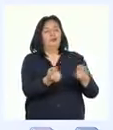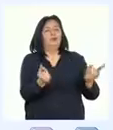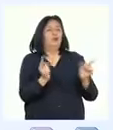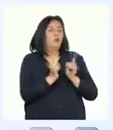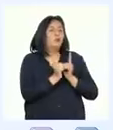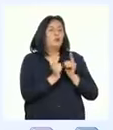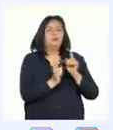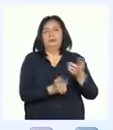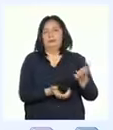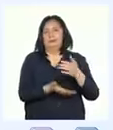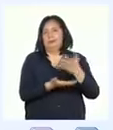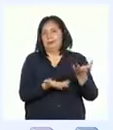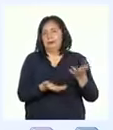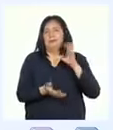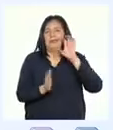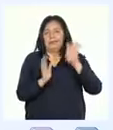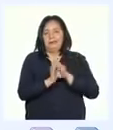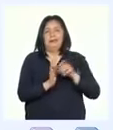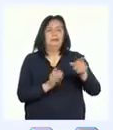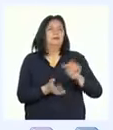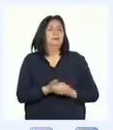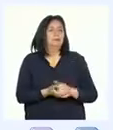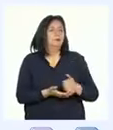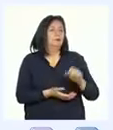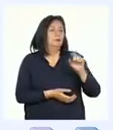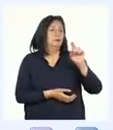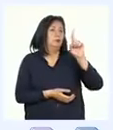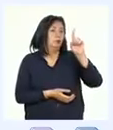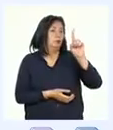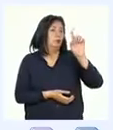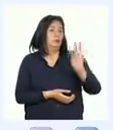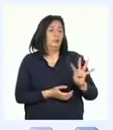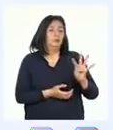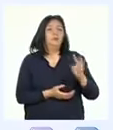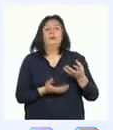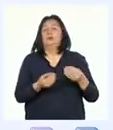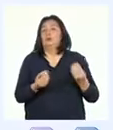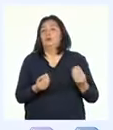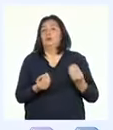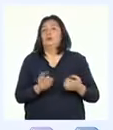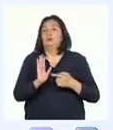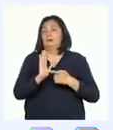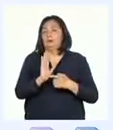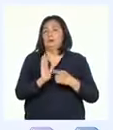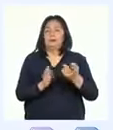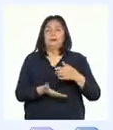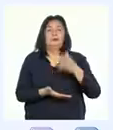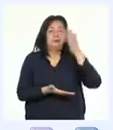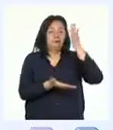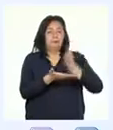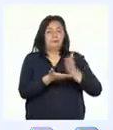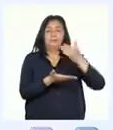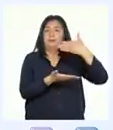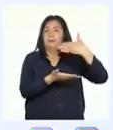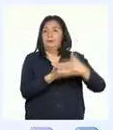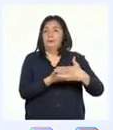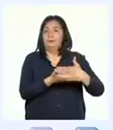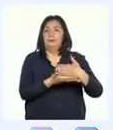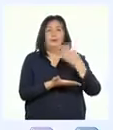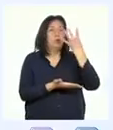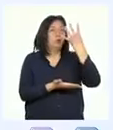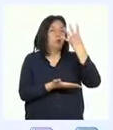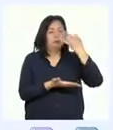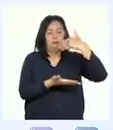pastel. Por ejemplo, la fracción 1/4 se puede representar dividiendo un pastel